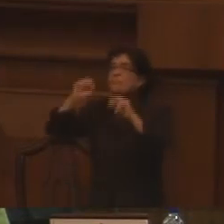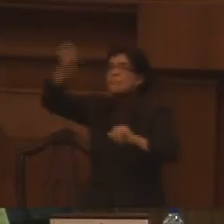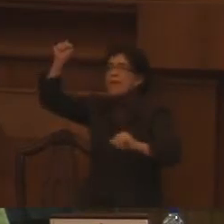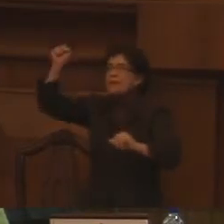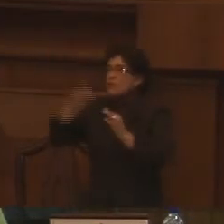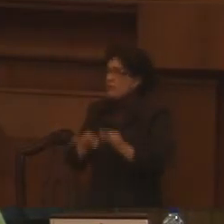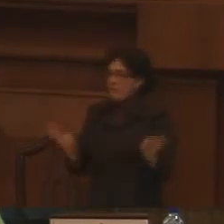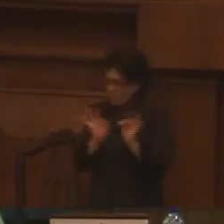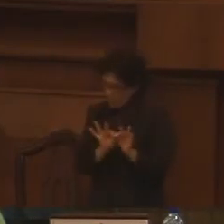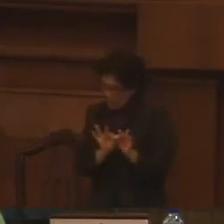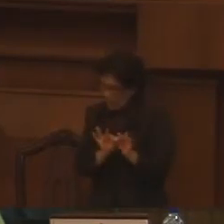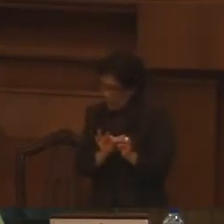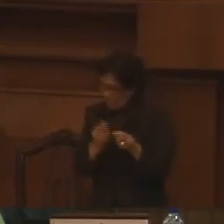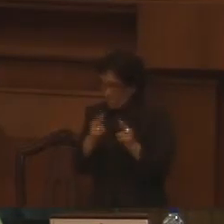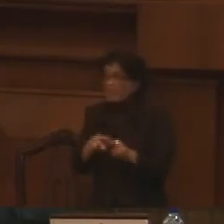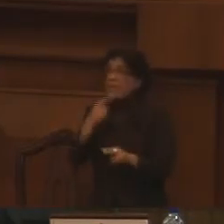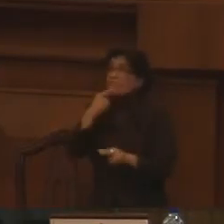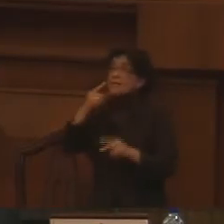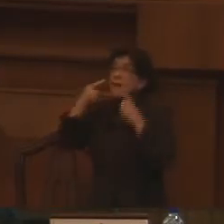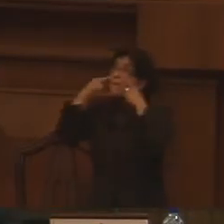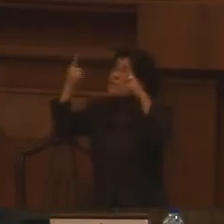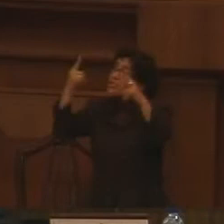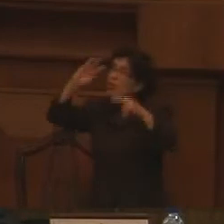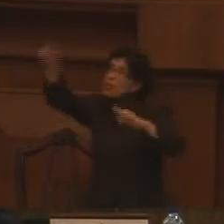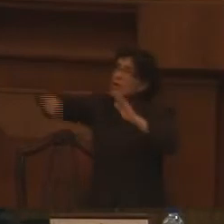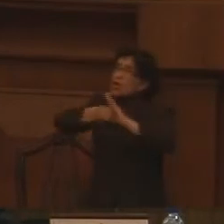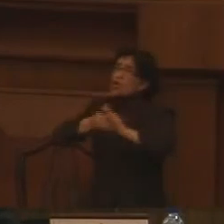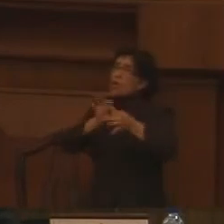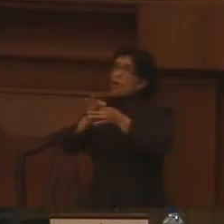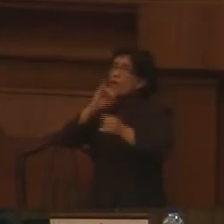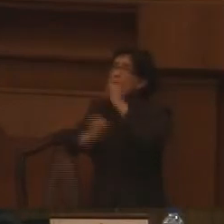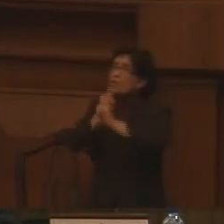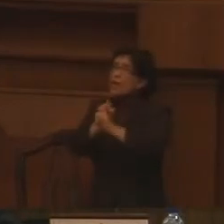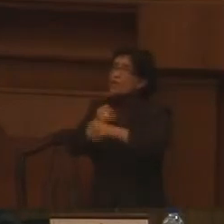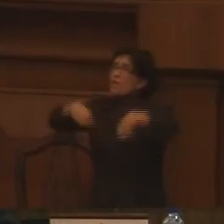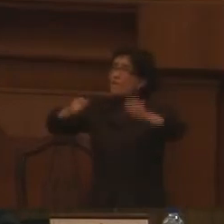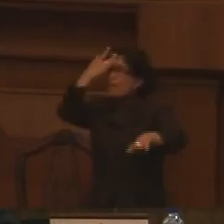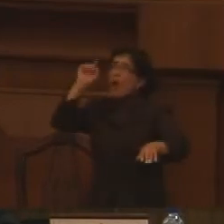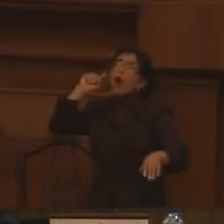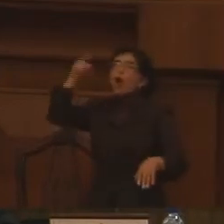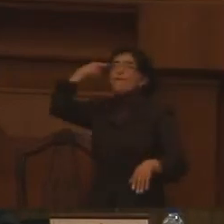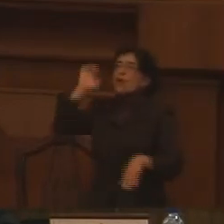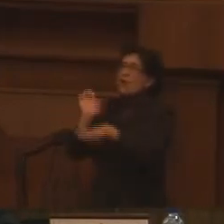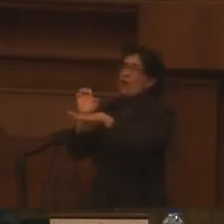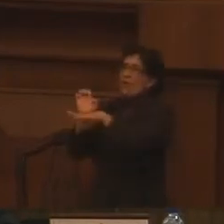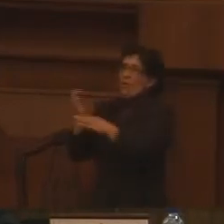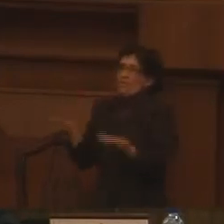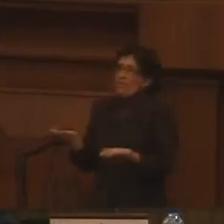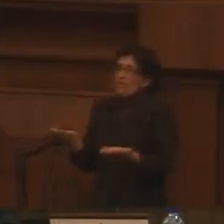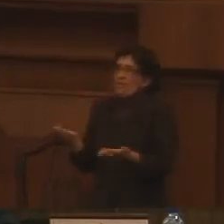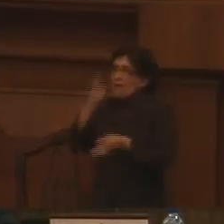Esta ley de comunicación busca que los verdaderos periodistas y los trabajadores de la